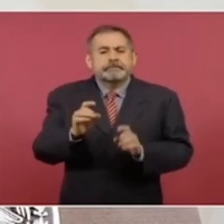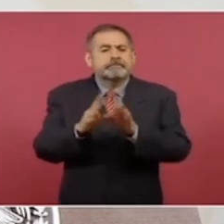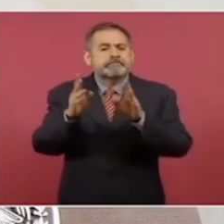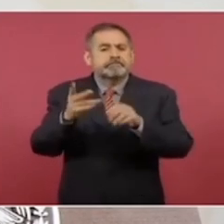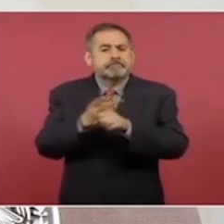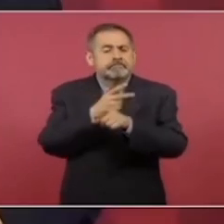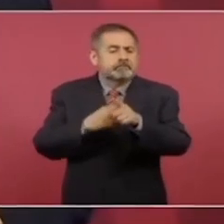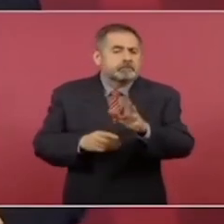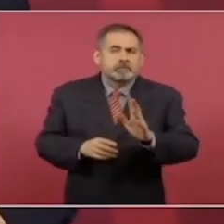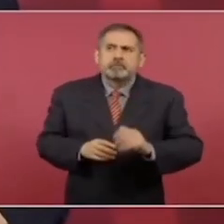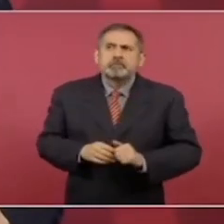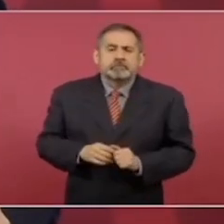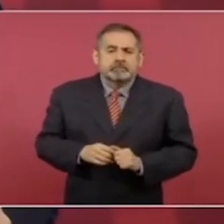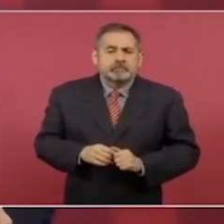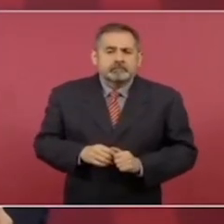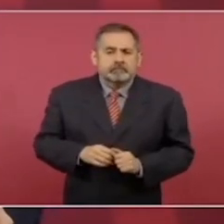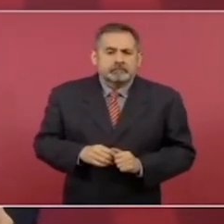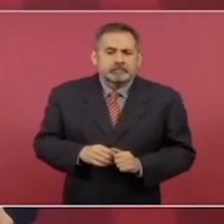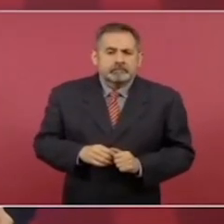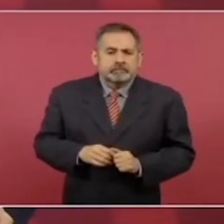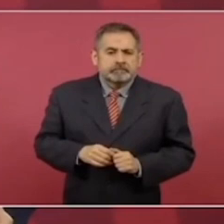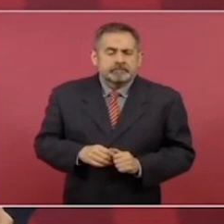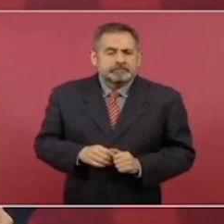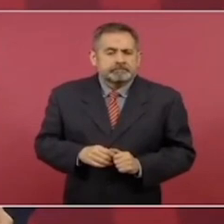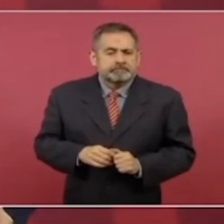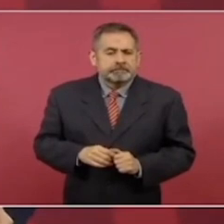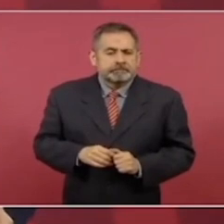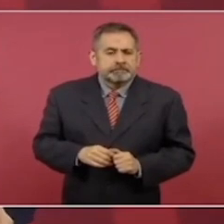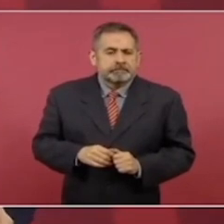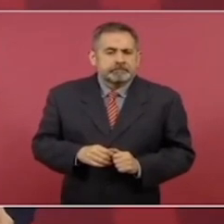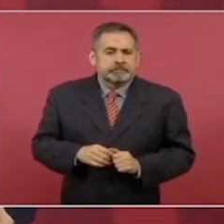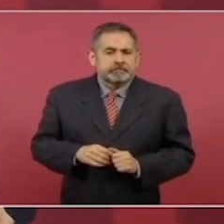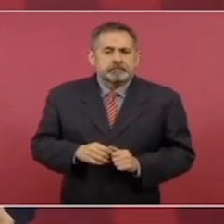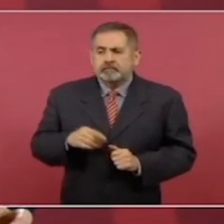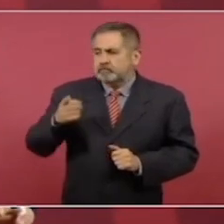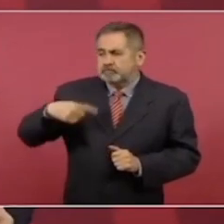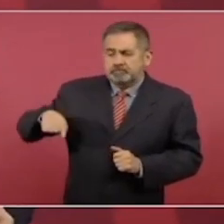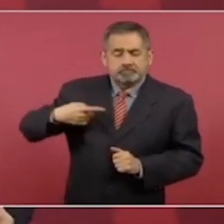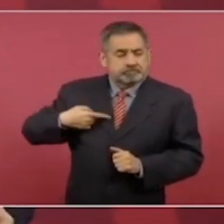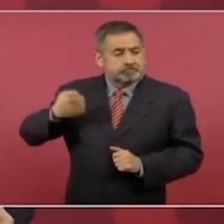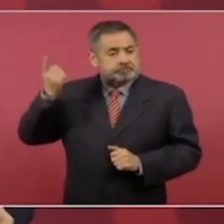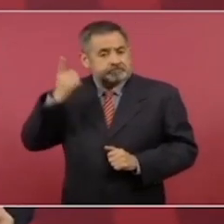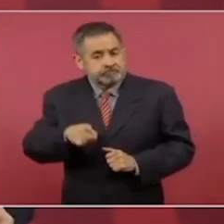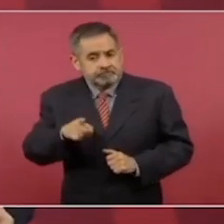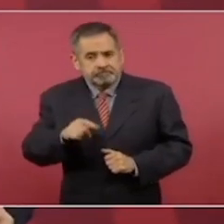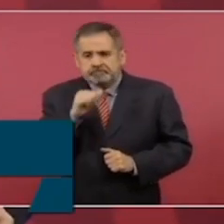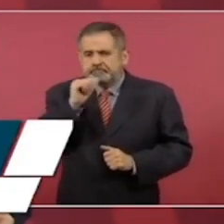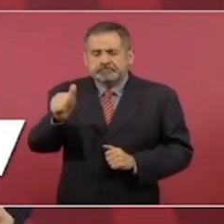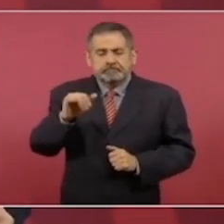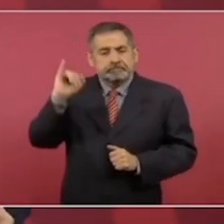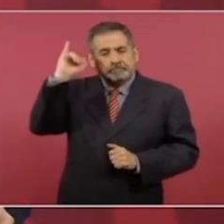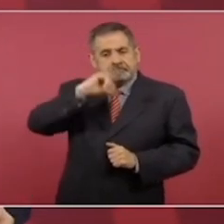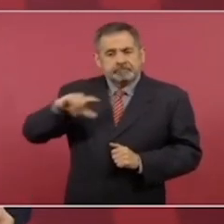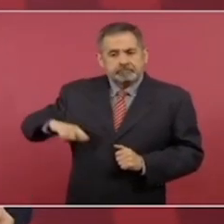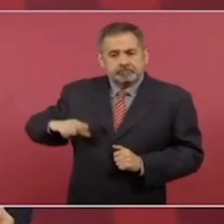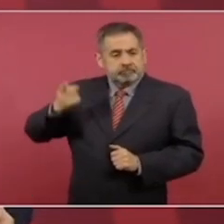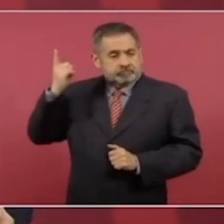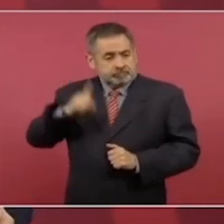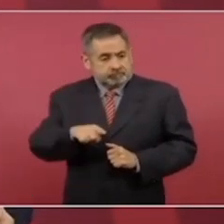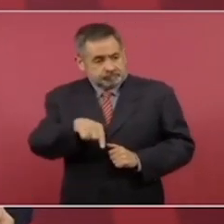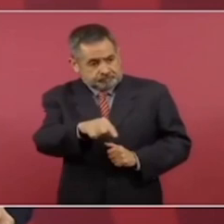sin que se haya dado la orden por parte de la jefa de